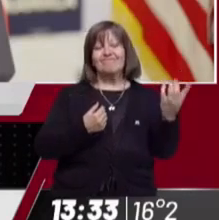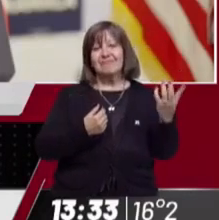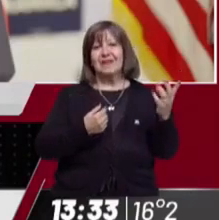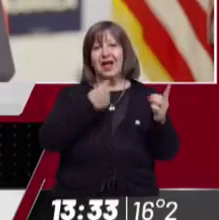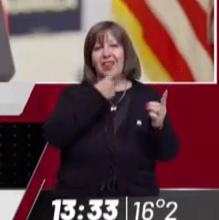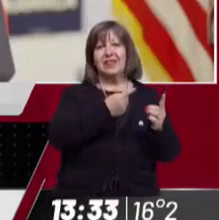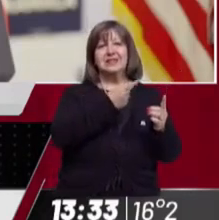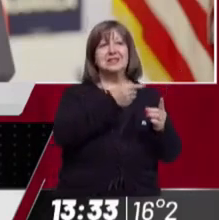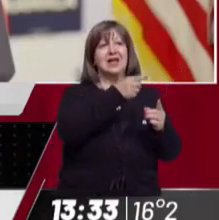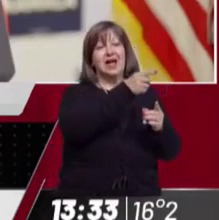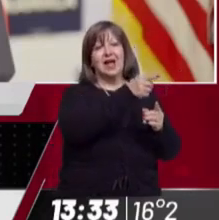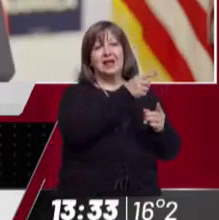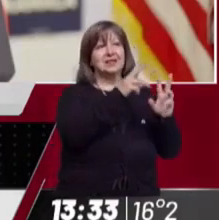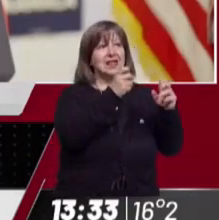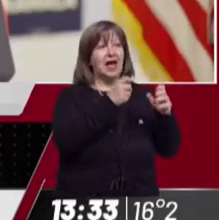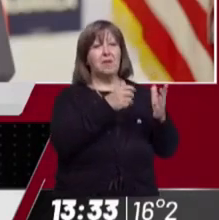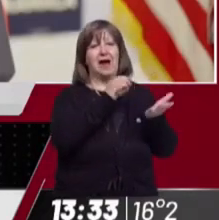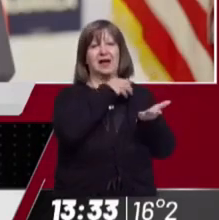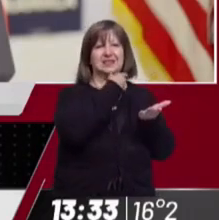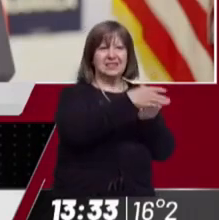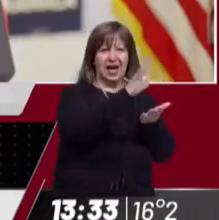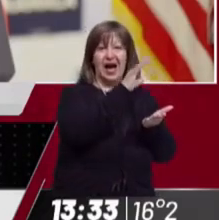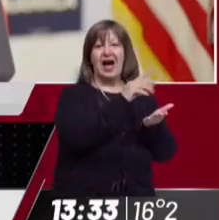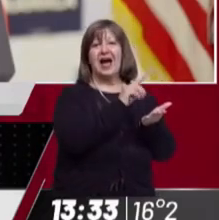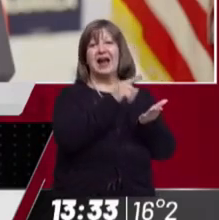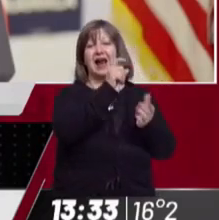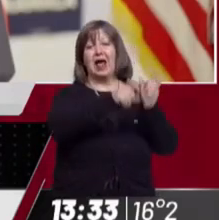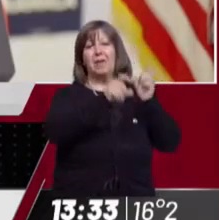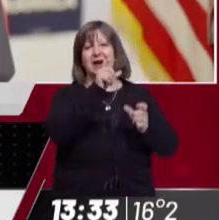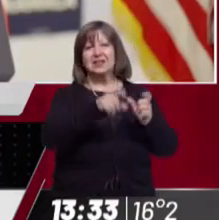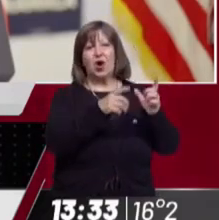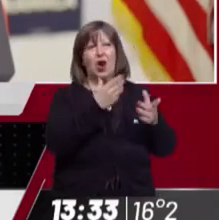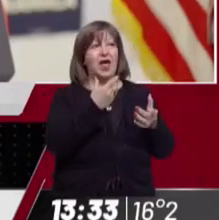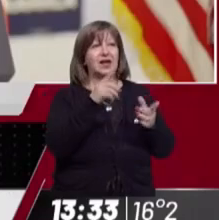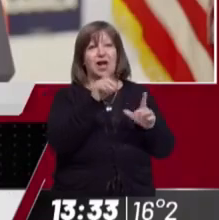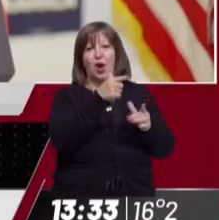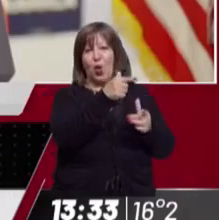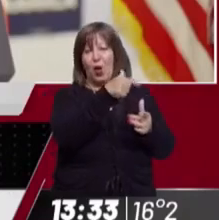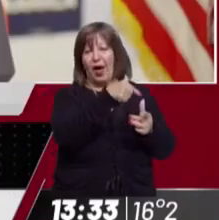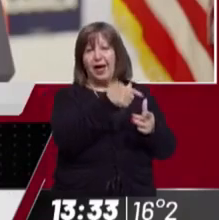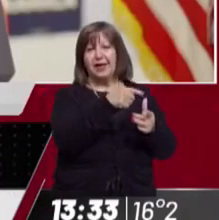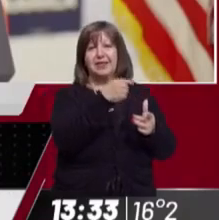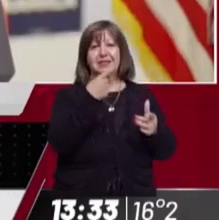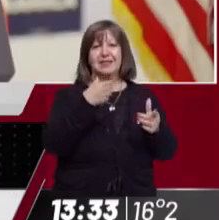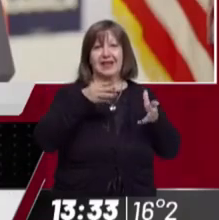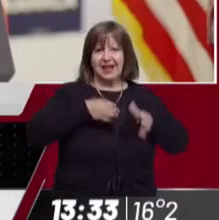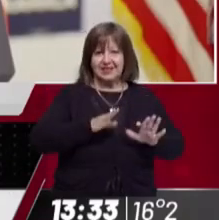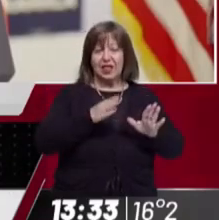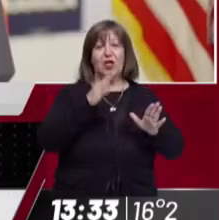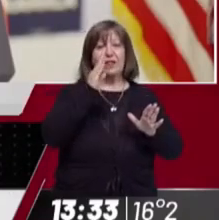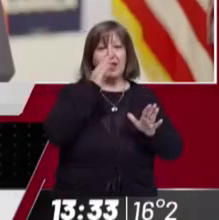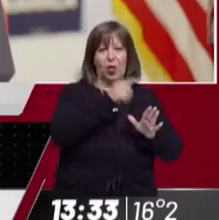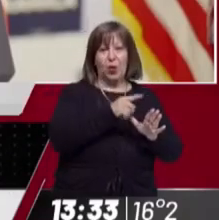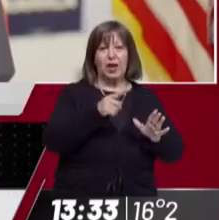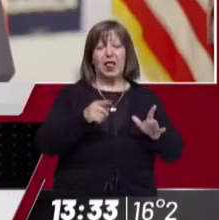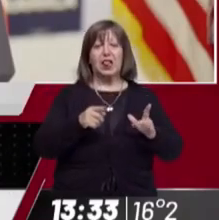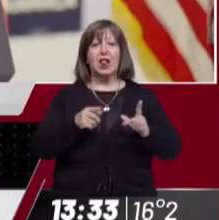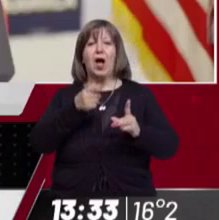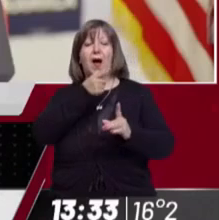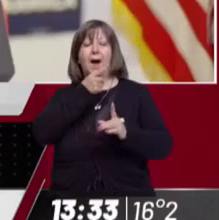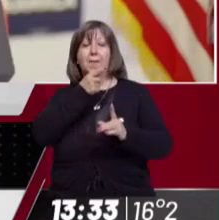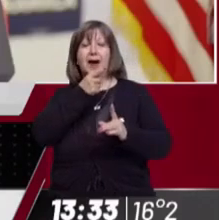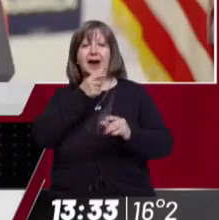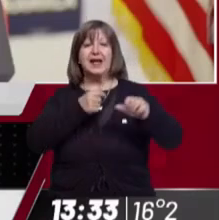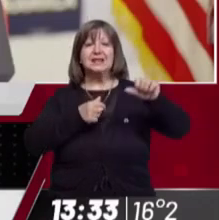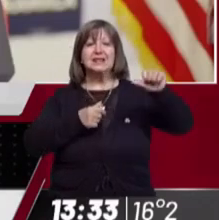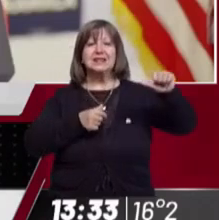los inmigrantes, de sacar de las guerras internacionales a los Estados Unidos. El agua y el aceite va a ser realmente el próximo debate